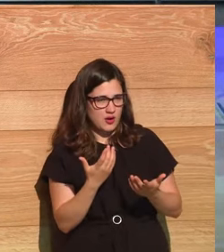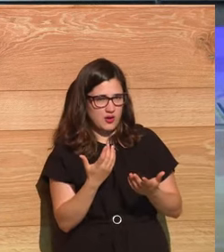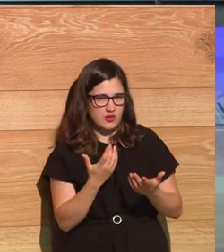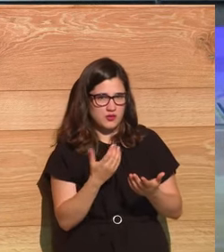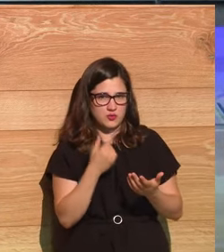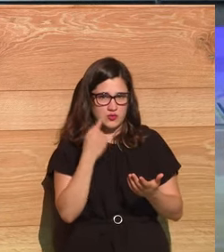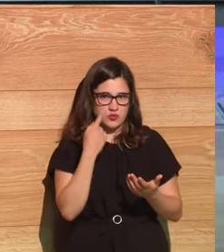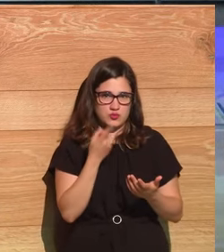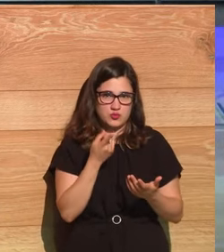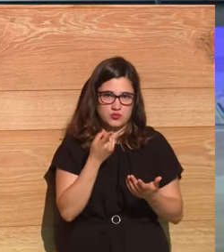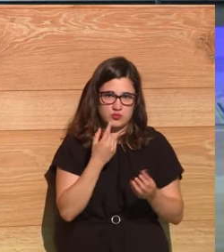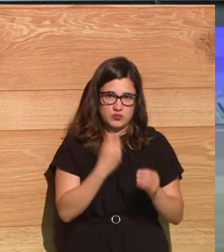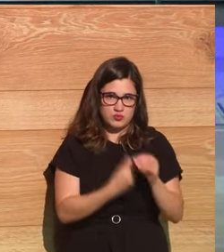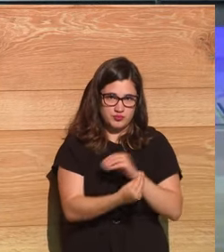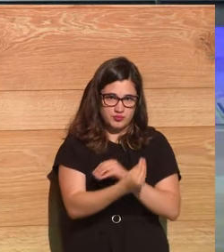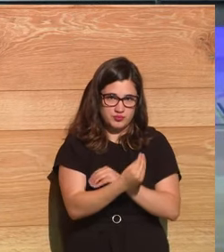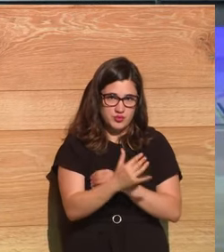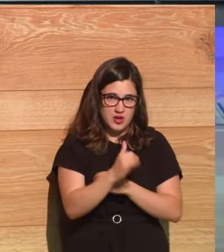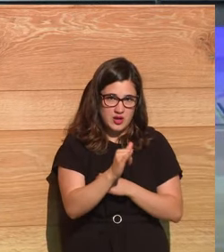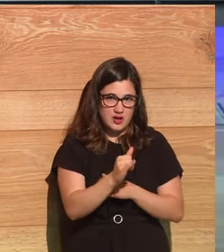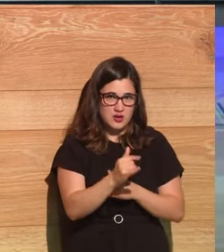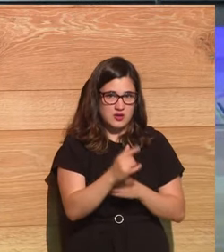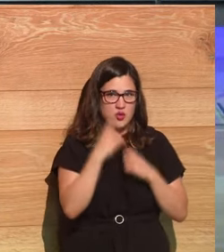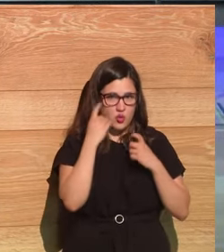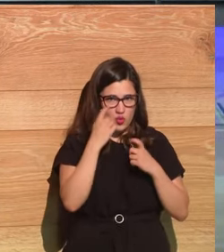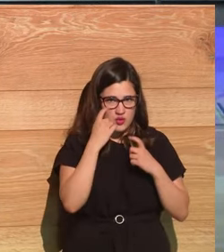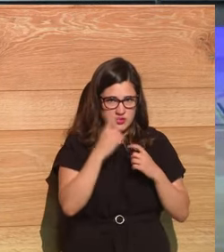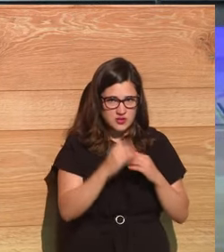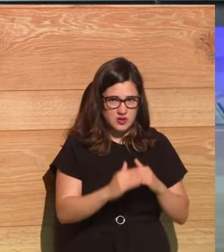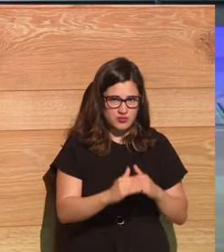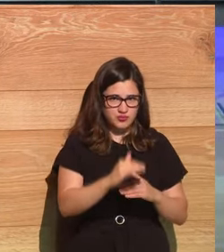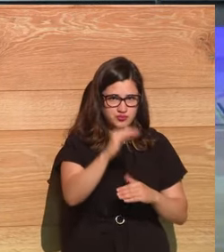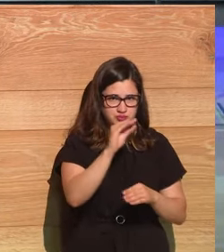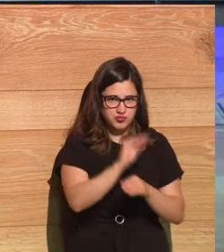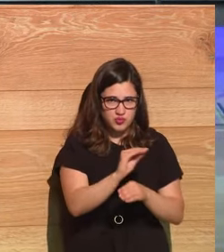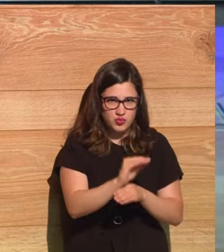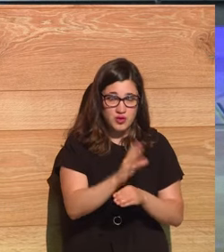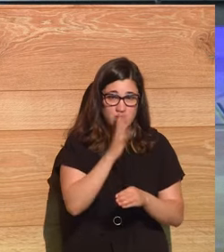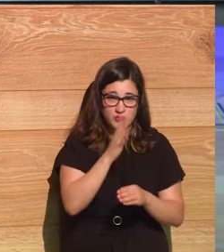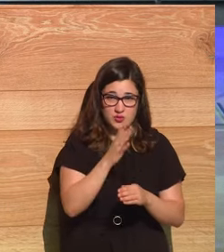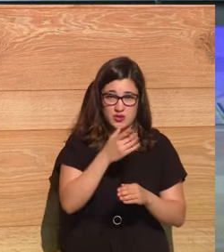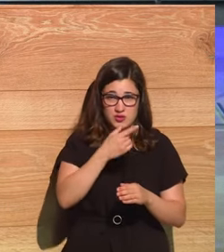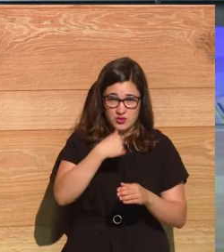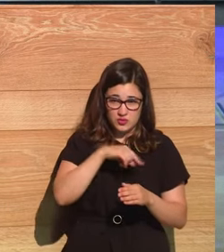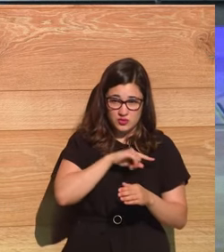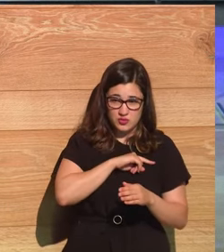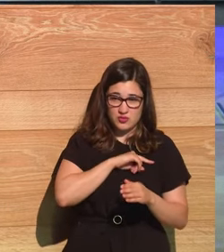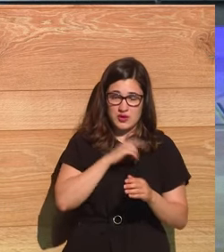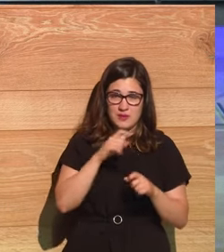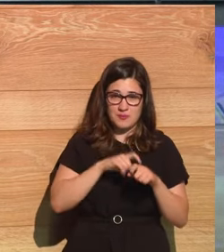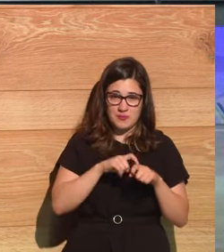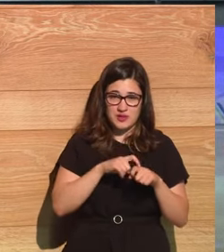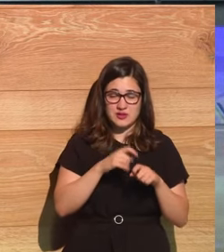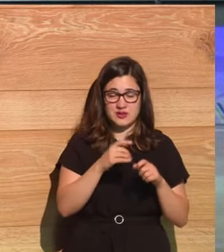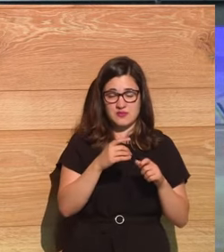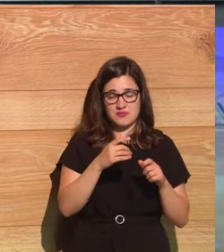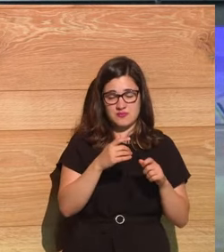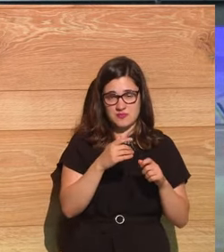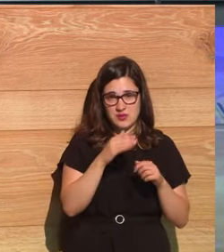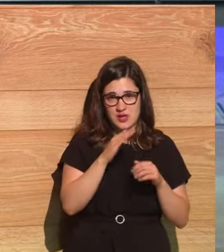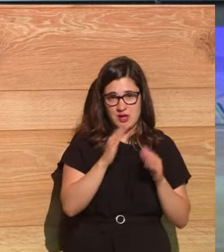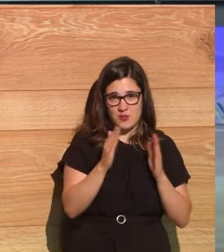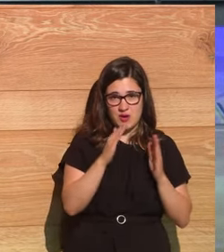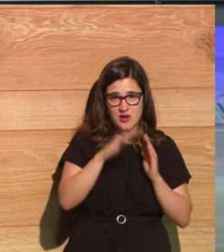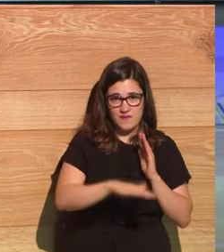unas crías que te cuesta muchísimo sacar adelante porque somos una especie que tiene un periodo infantil muy prolongado. Necesitamos dedicarle, para que los hijos